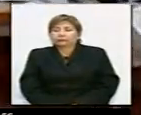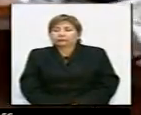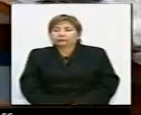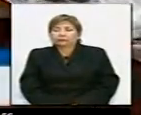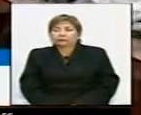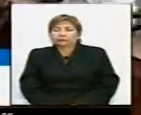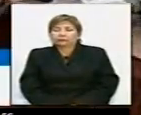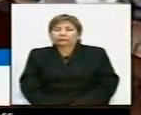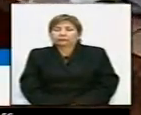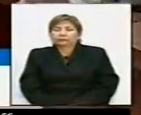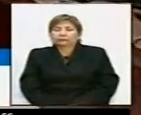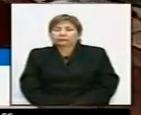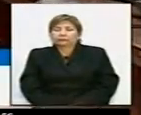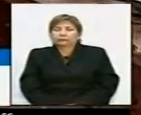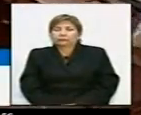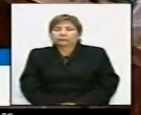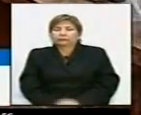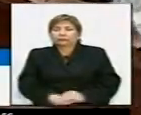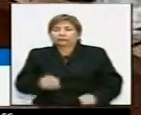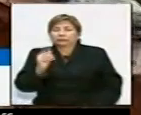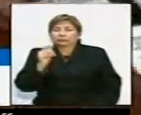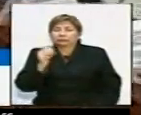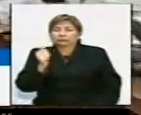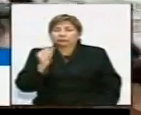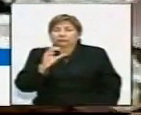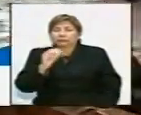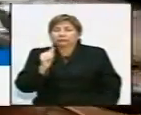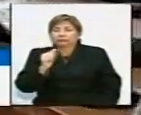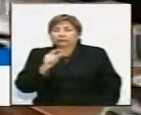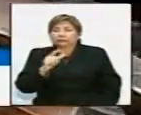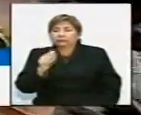Tiene la palabra la congresista Milagros Takayama.